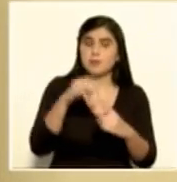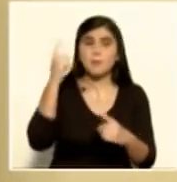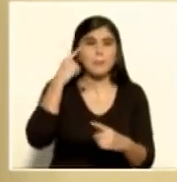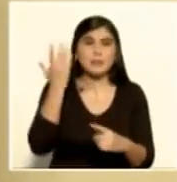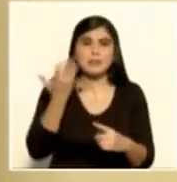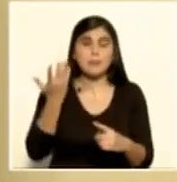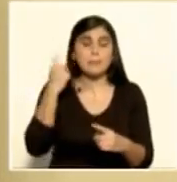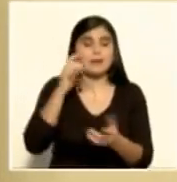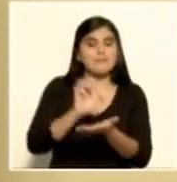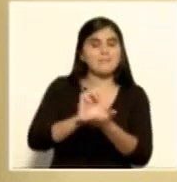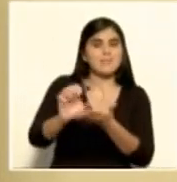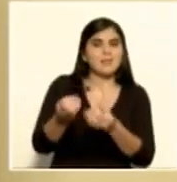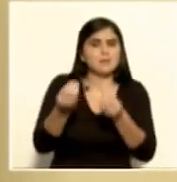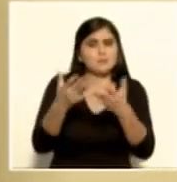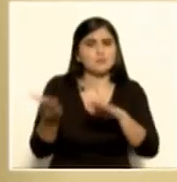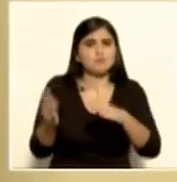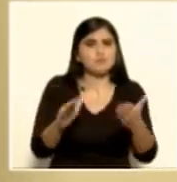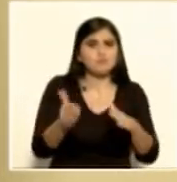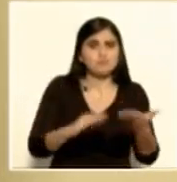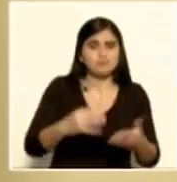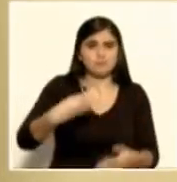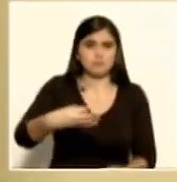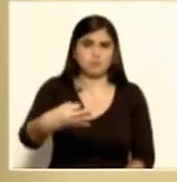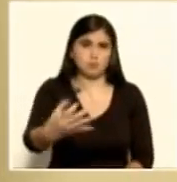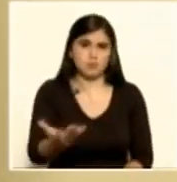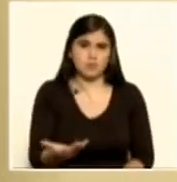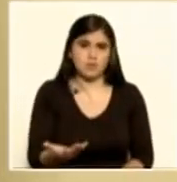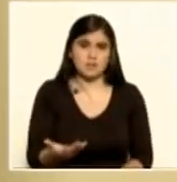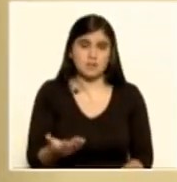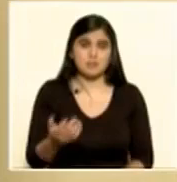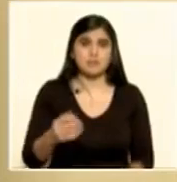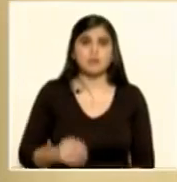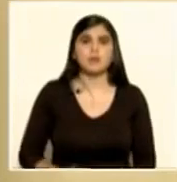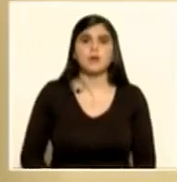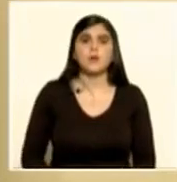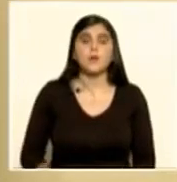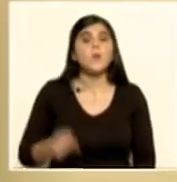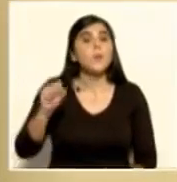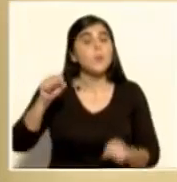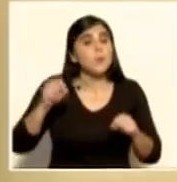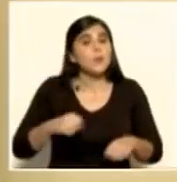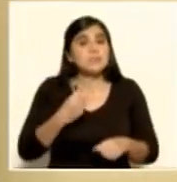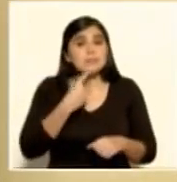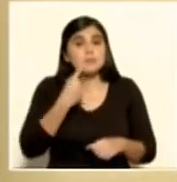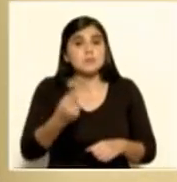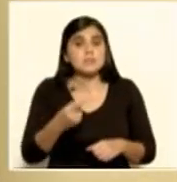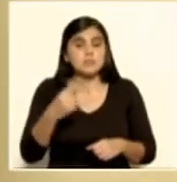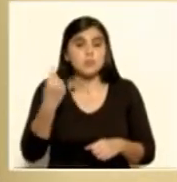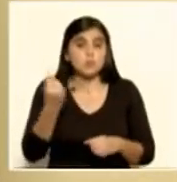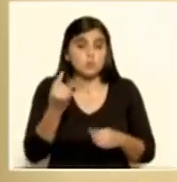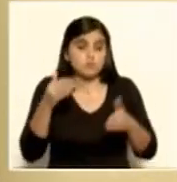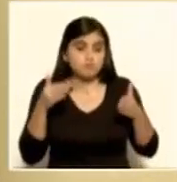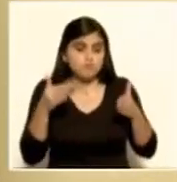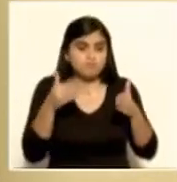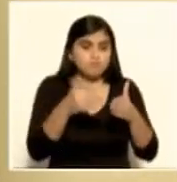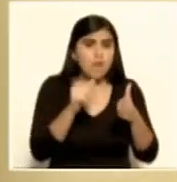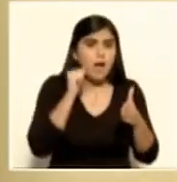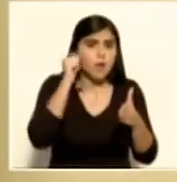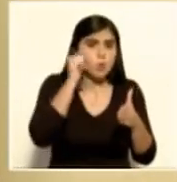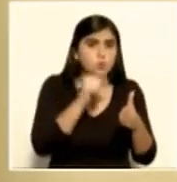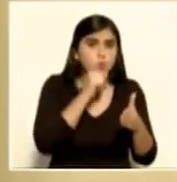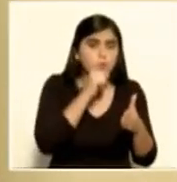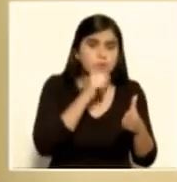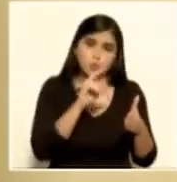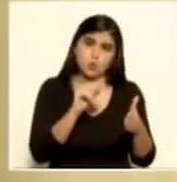por montones todos los días. Y como yo indicaba, cada muerte puede ser que, hemos dicho, mucho se va a concentrar en las personas adultas mayores, pero va a haber